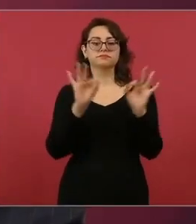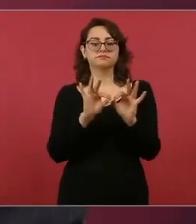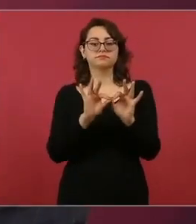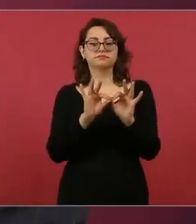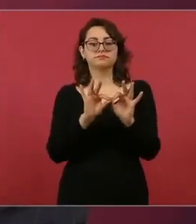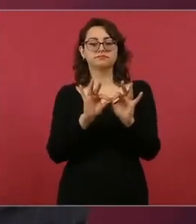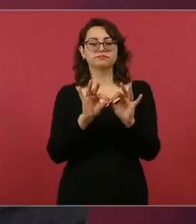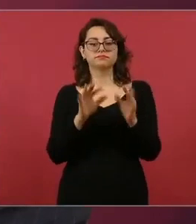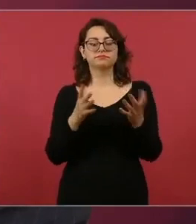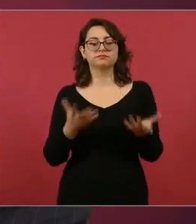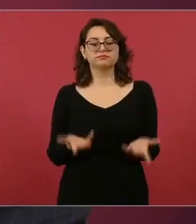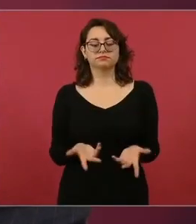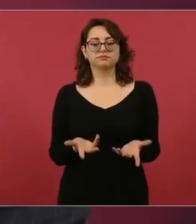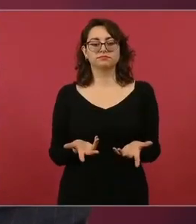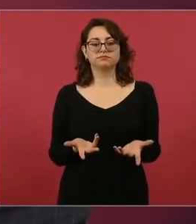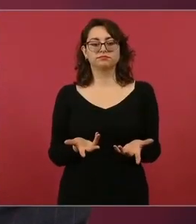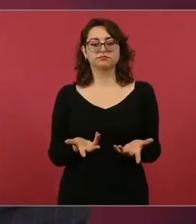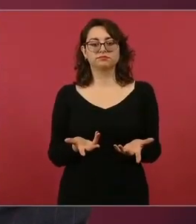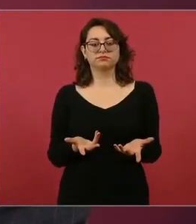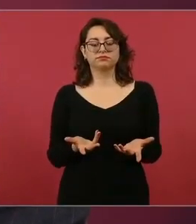de arriba los de abajo,